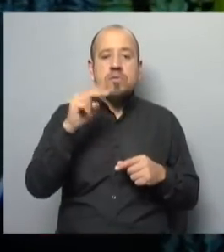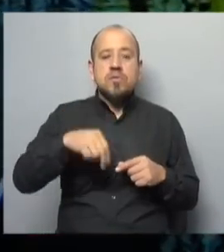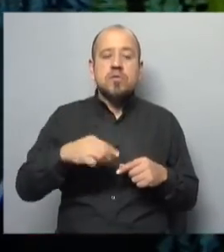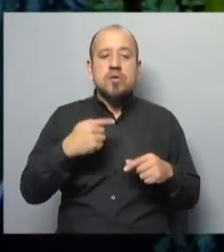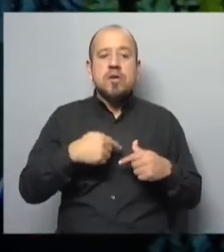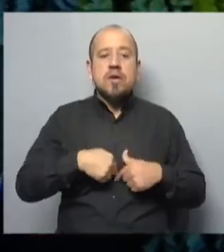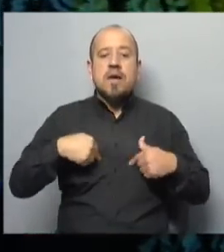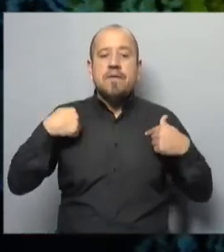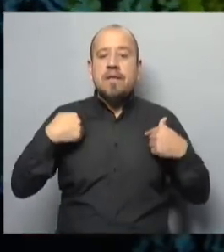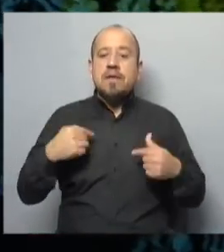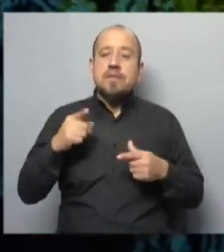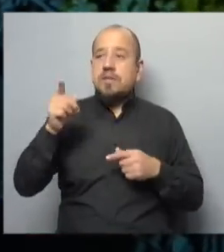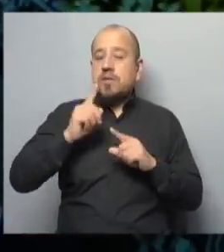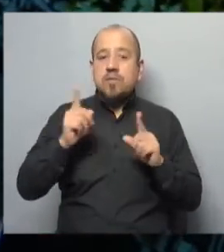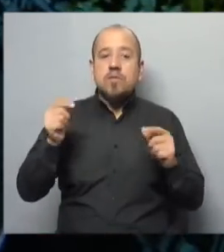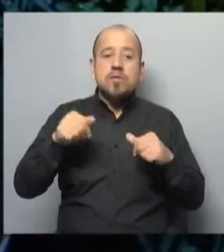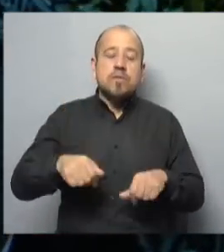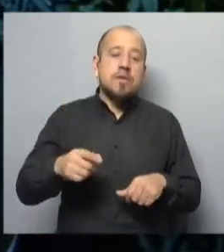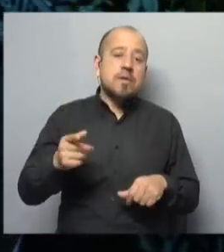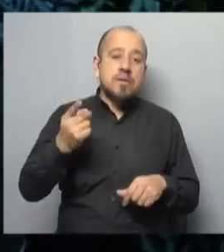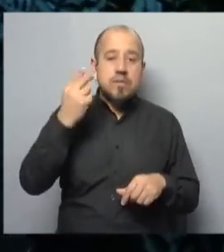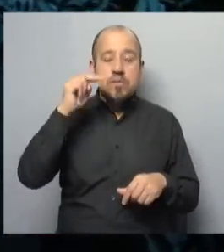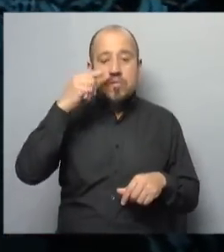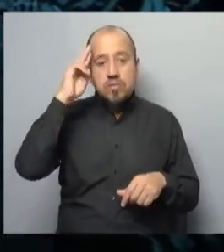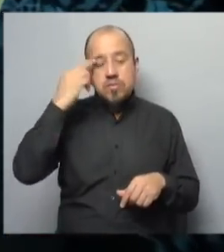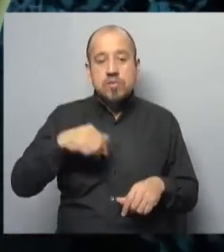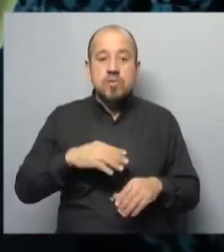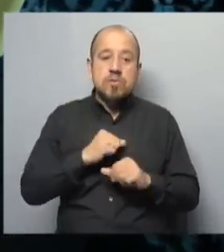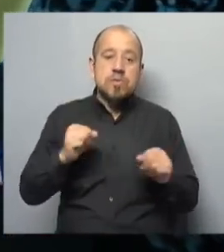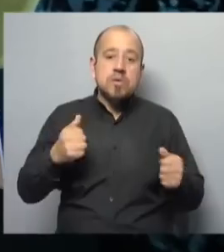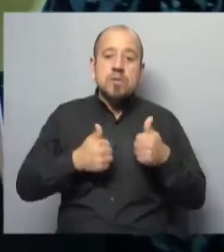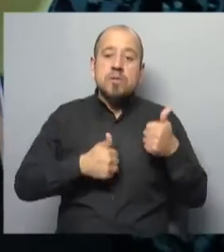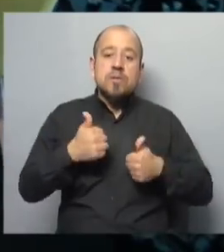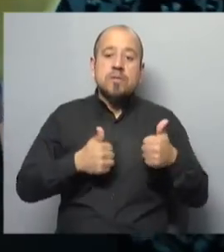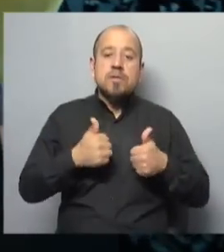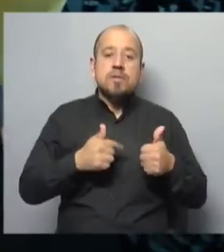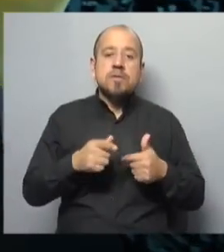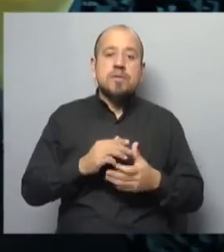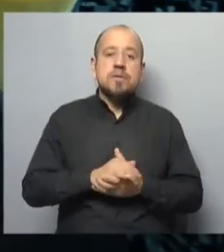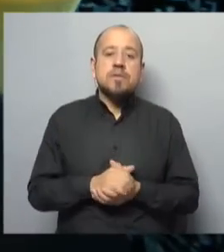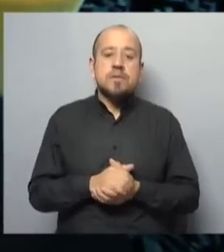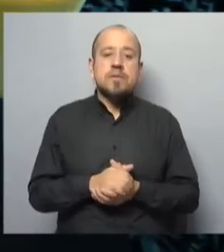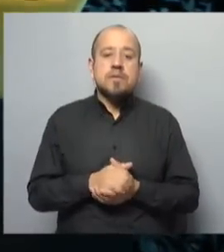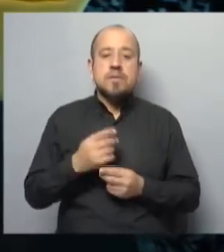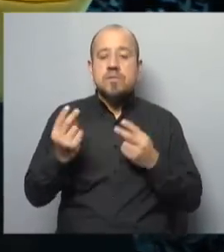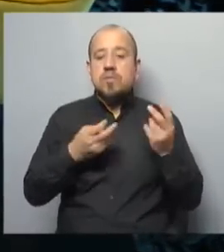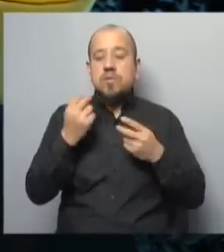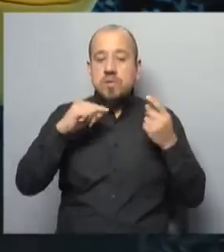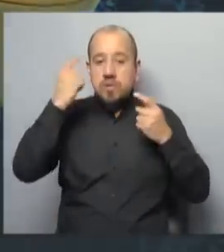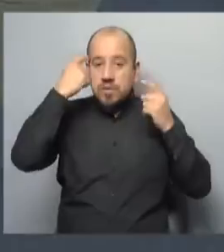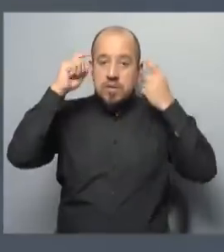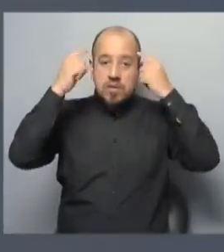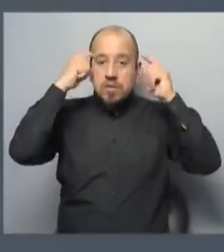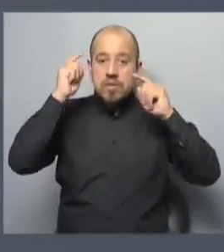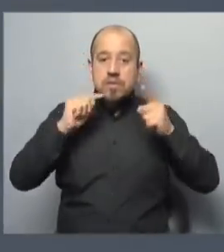venido aquí pero bueno eso es un tema de él y la mentalmente no podemos competir no y buscar la creatividad la única que nos queda buscar